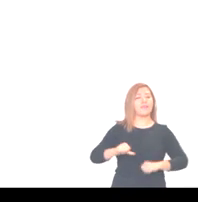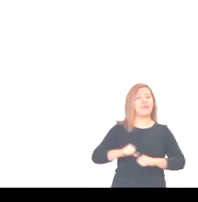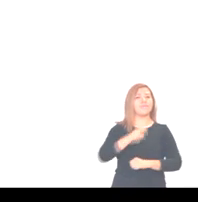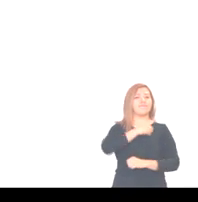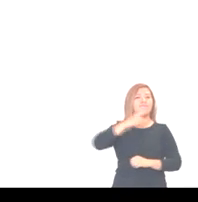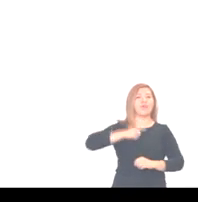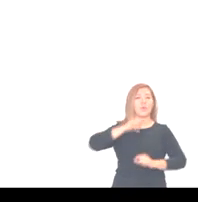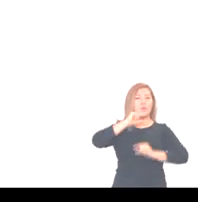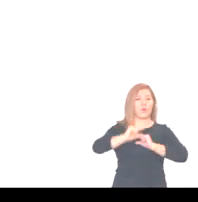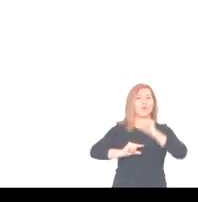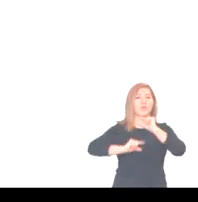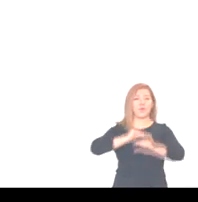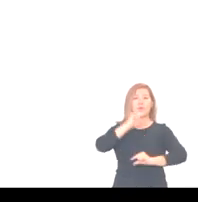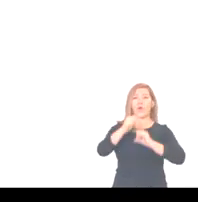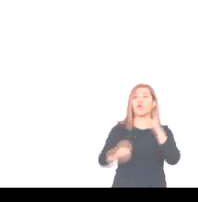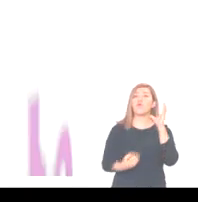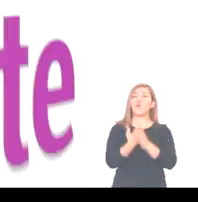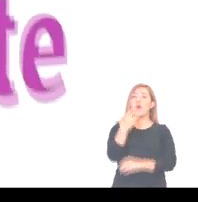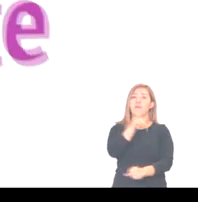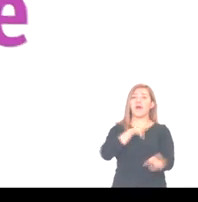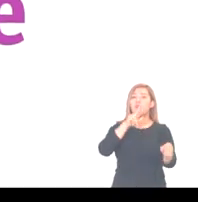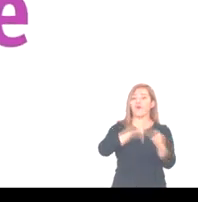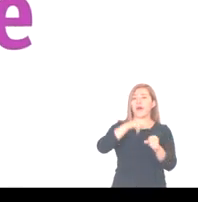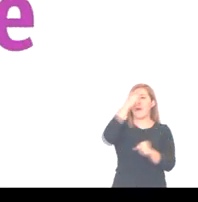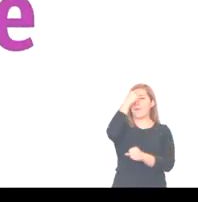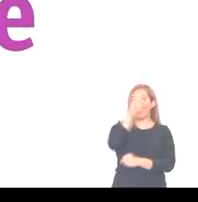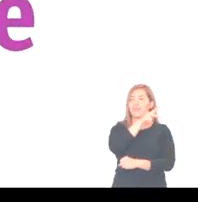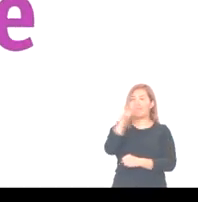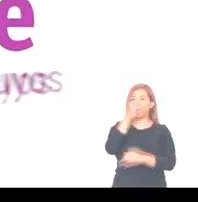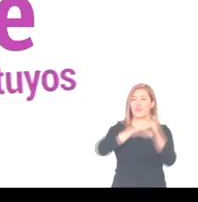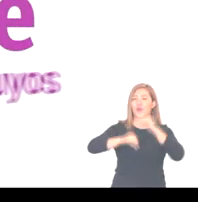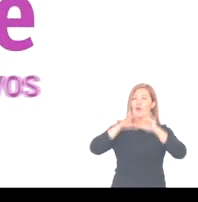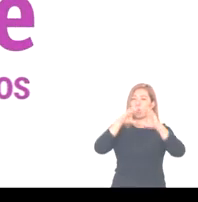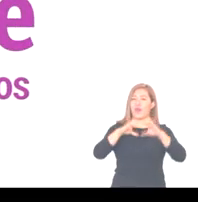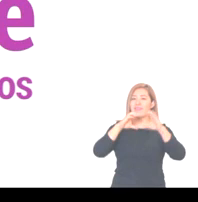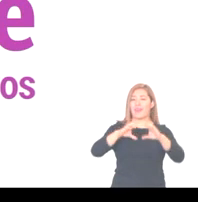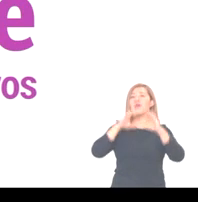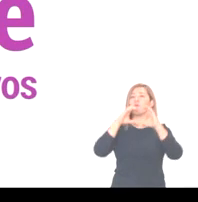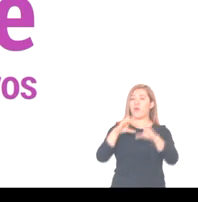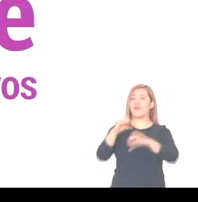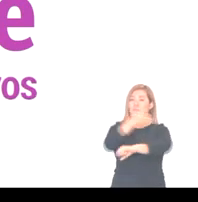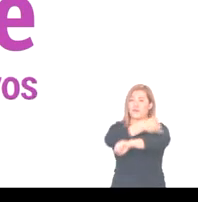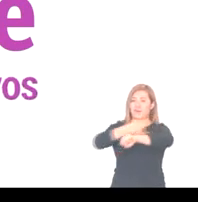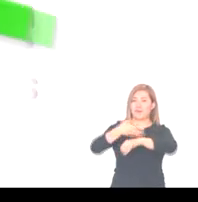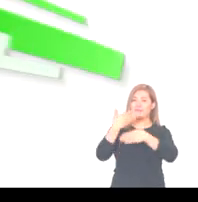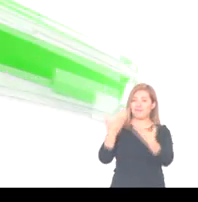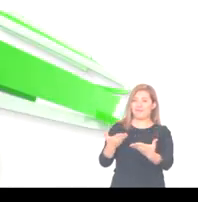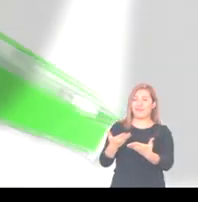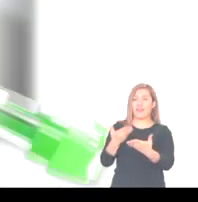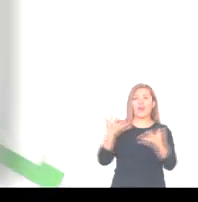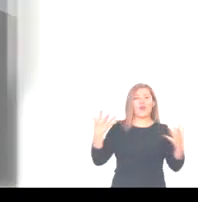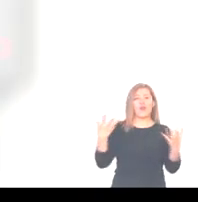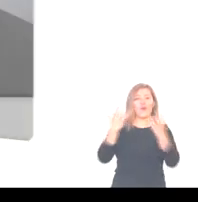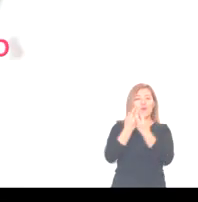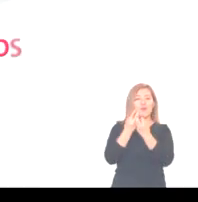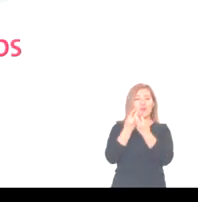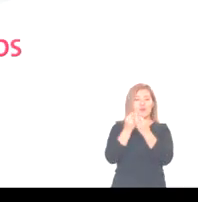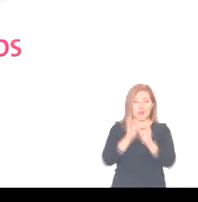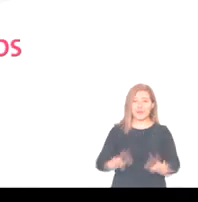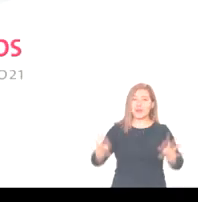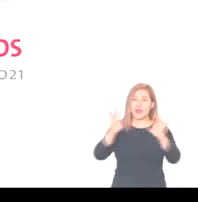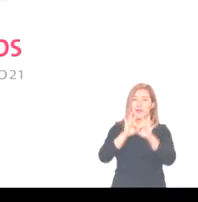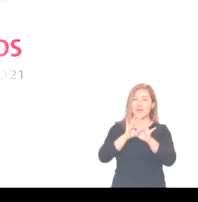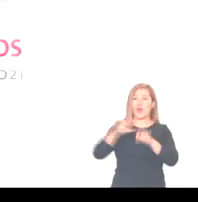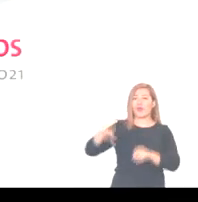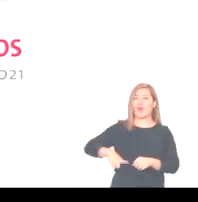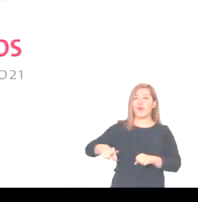es gradual. La nueva normalidad es para todos. Cuídate y cuida a los tuyos. ¡Prosperemos